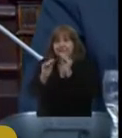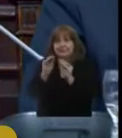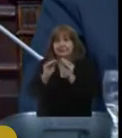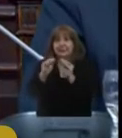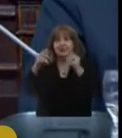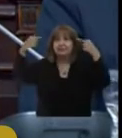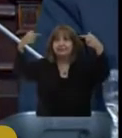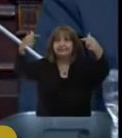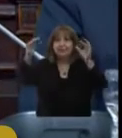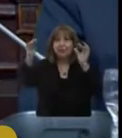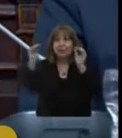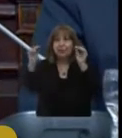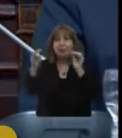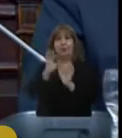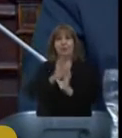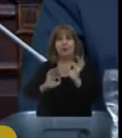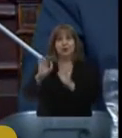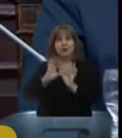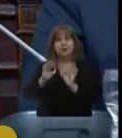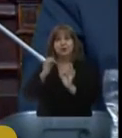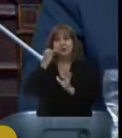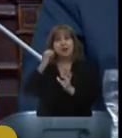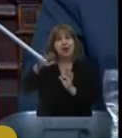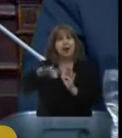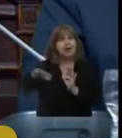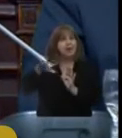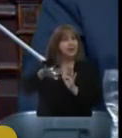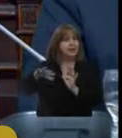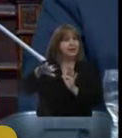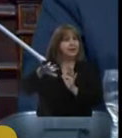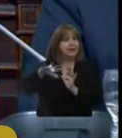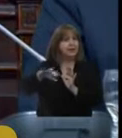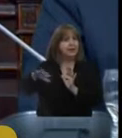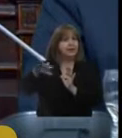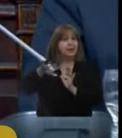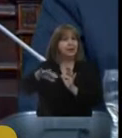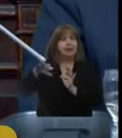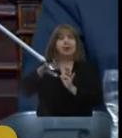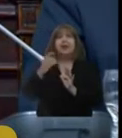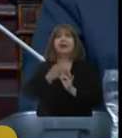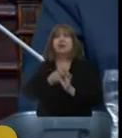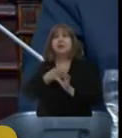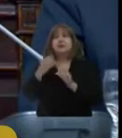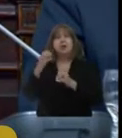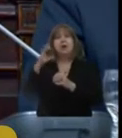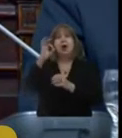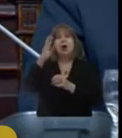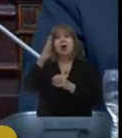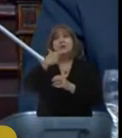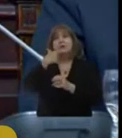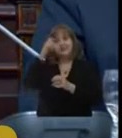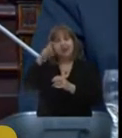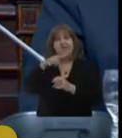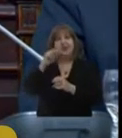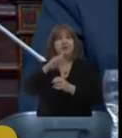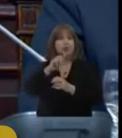hace tiempo eso en pendiente, hasta nombró el tema de la problemática de los intercambios a través de